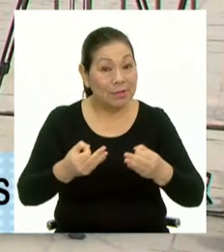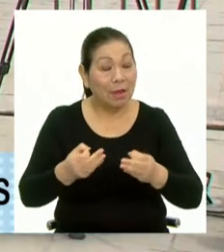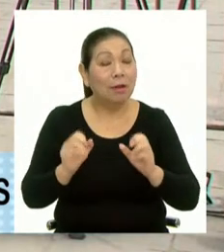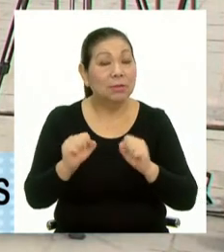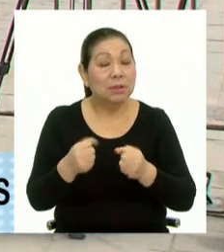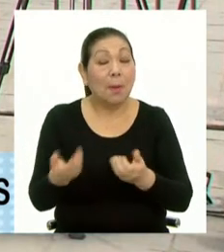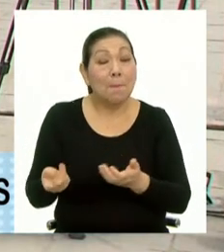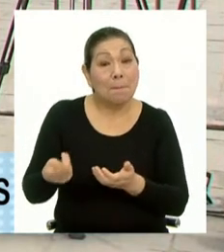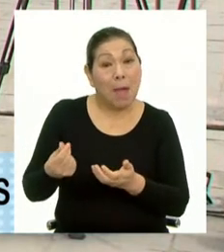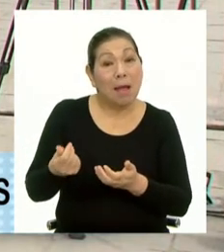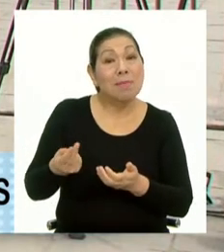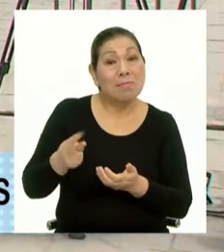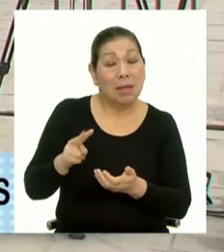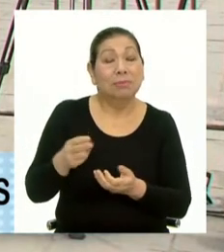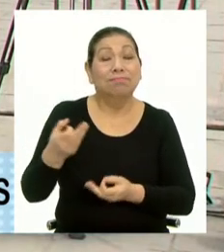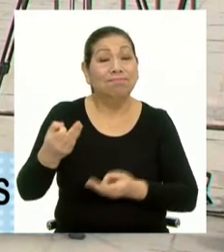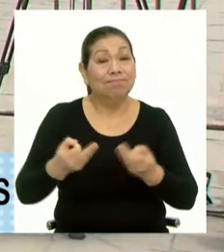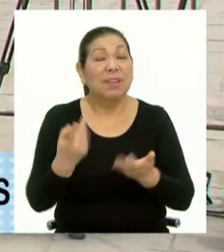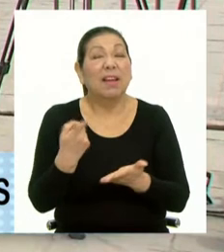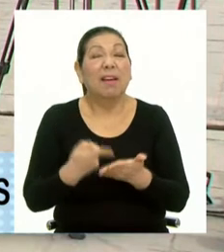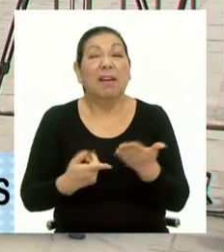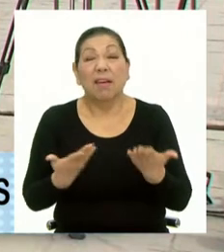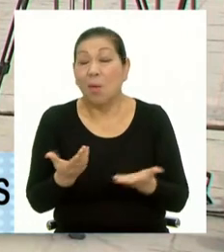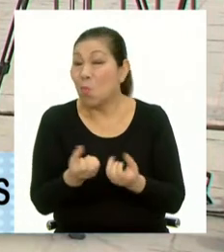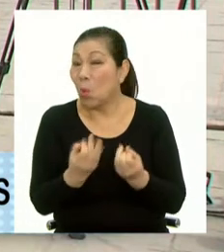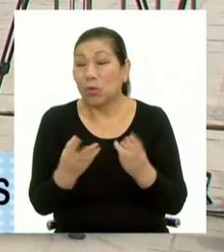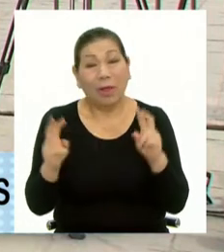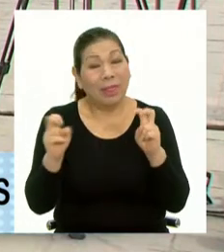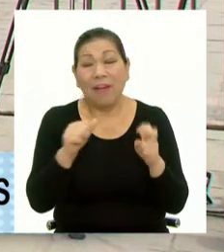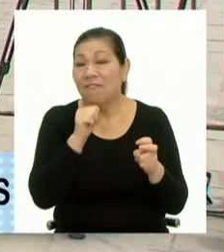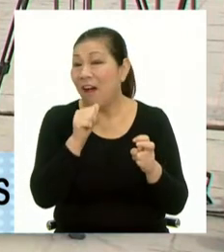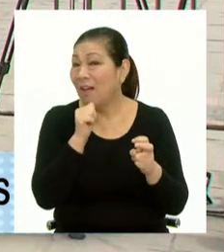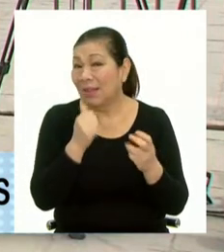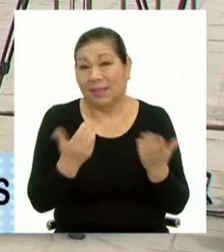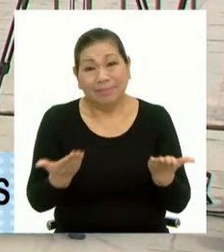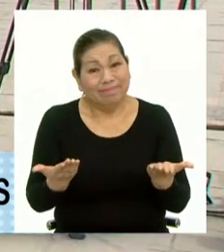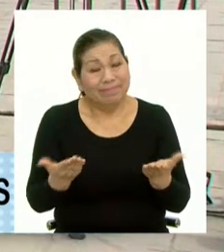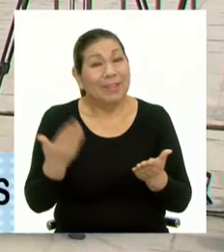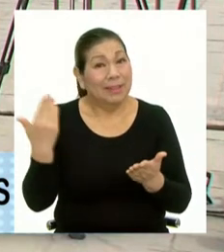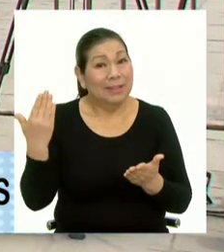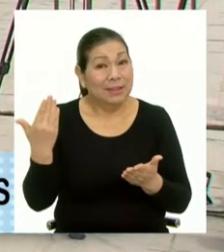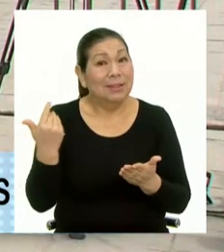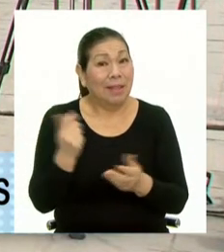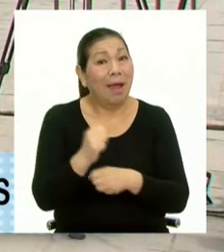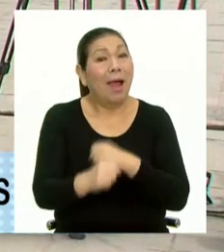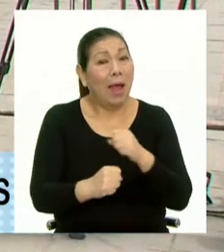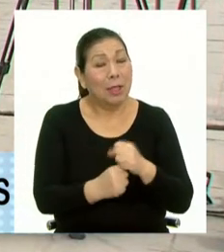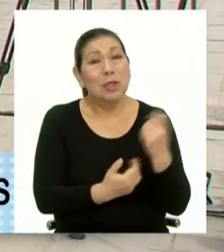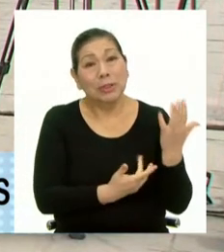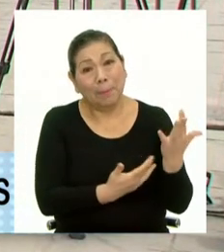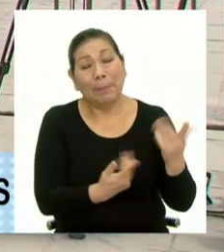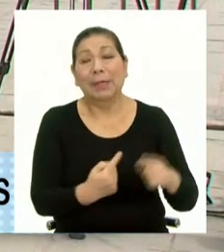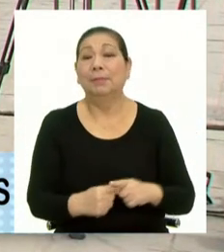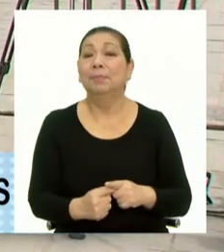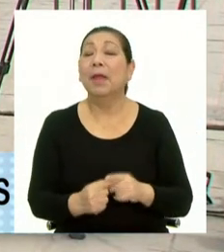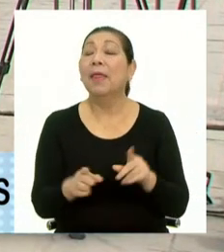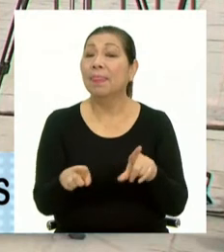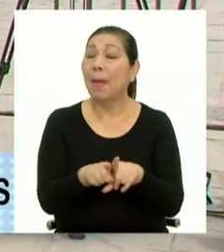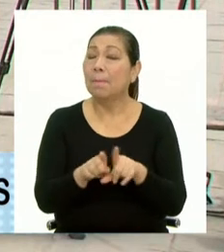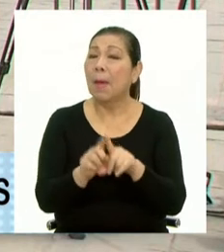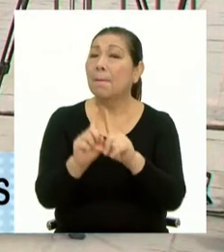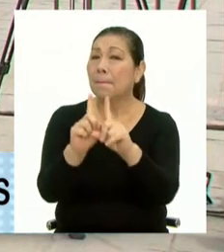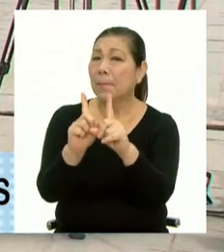el incremento del presupuesto debido a que hay muchos temas pendientes desde hace varios años. También se le